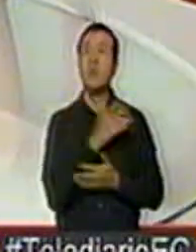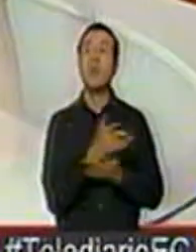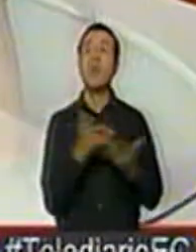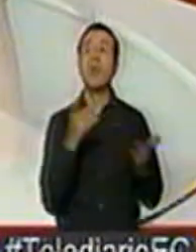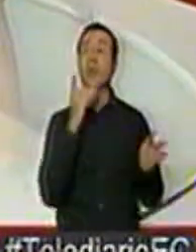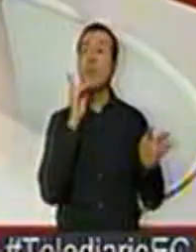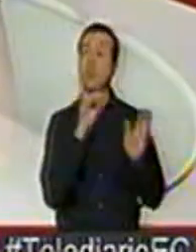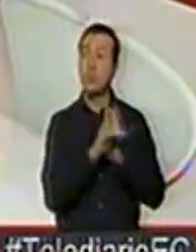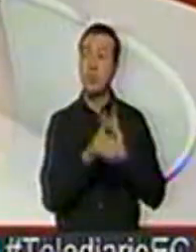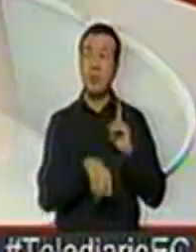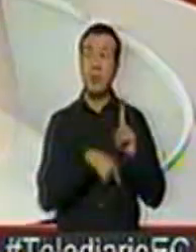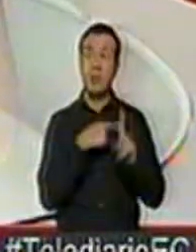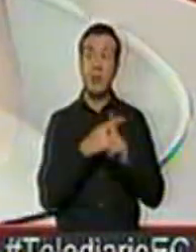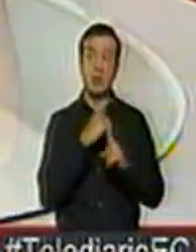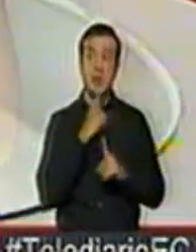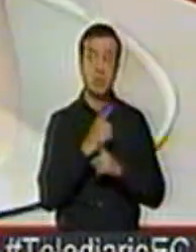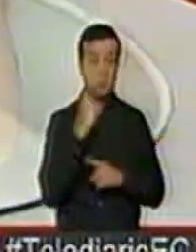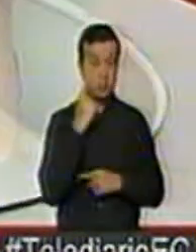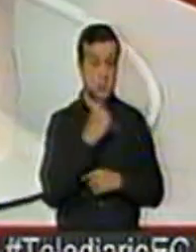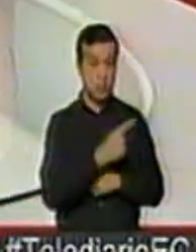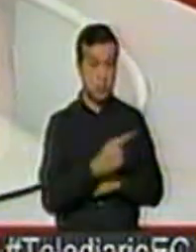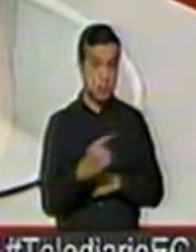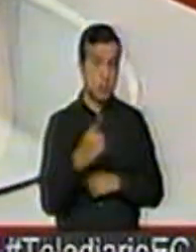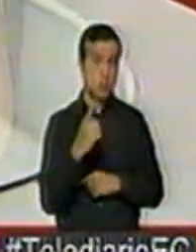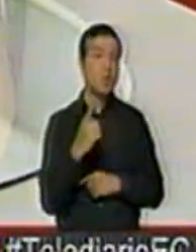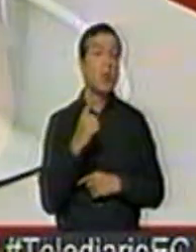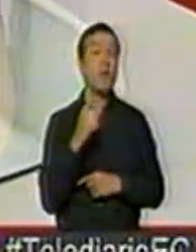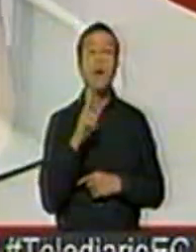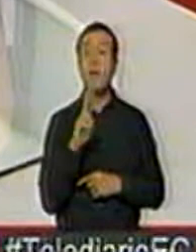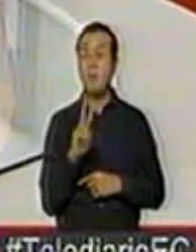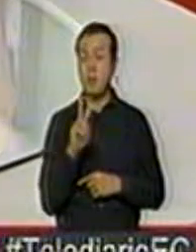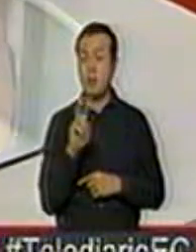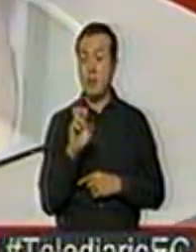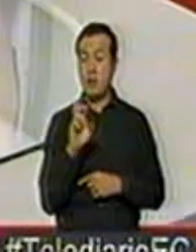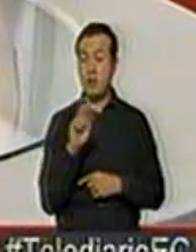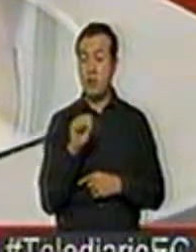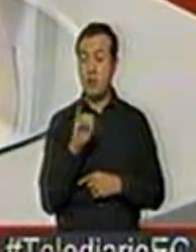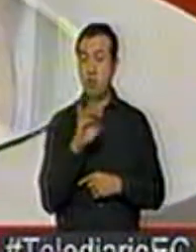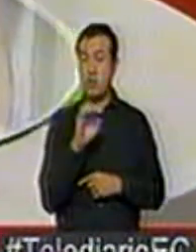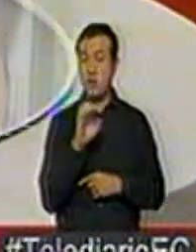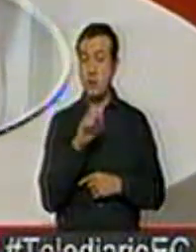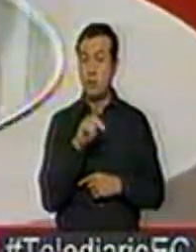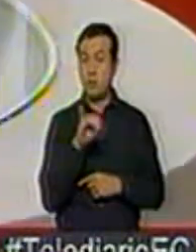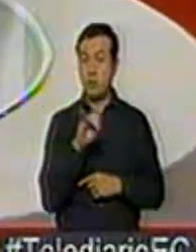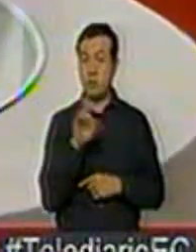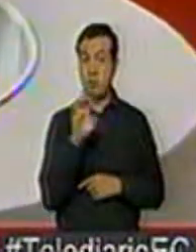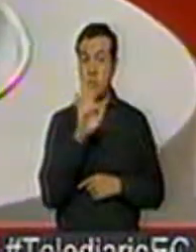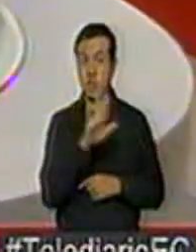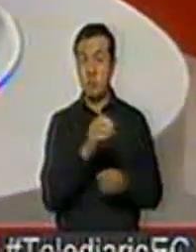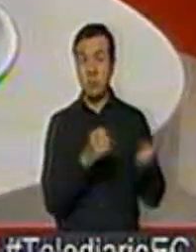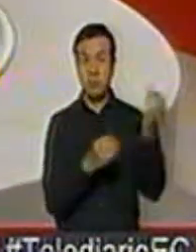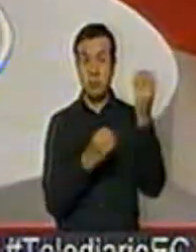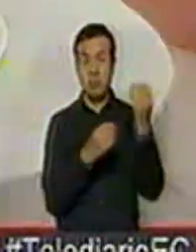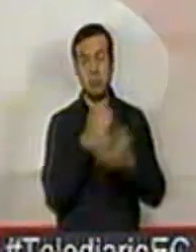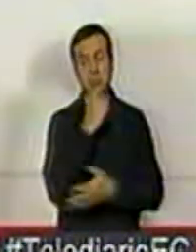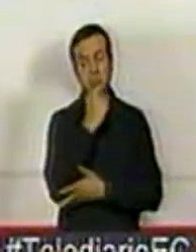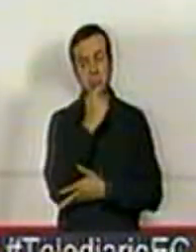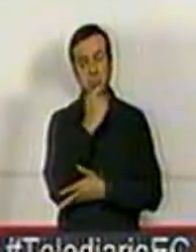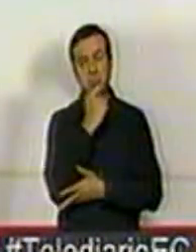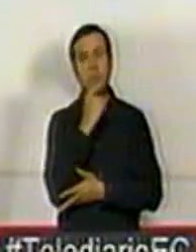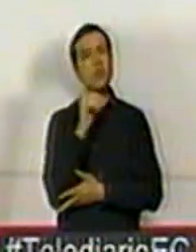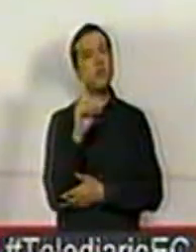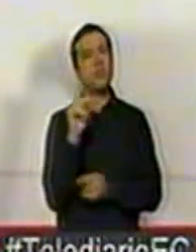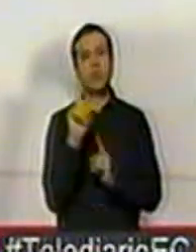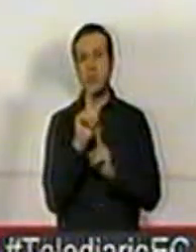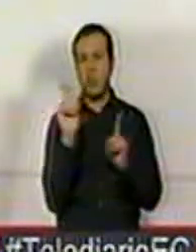acusación y también a la misma Verónica Espinosa para poder tomar una decisión. Lo que creemos es que no se debe